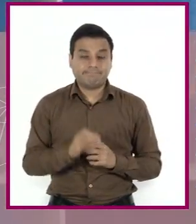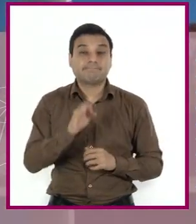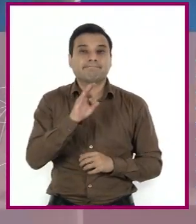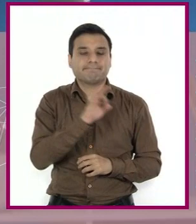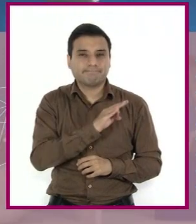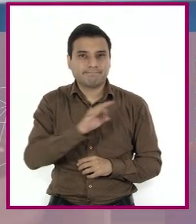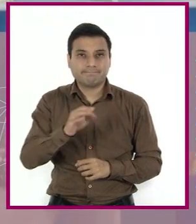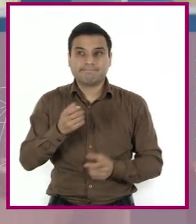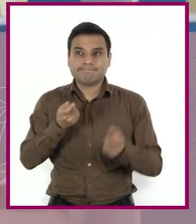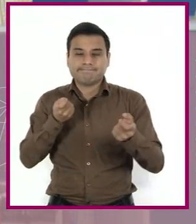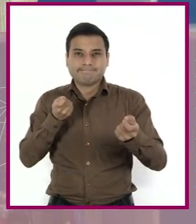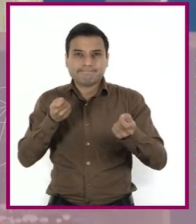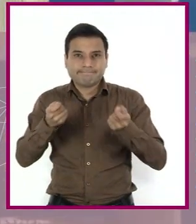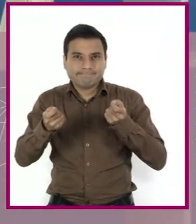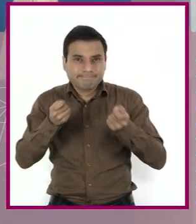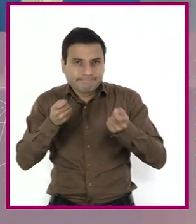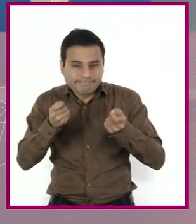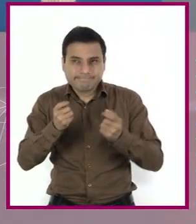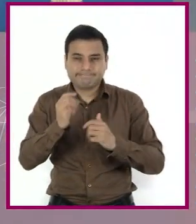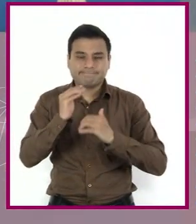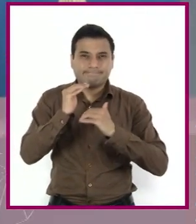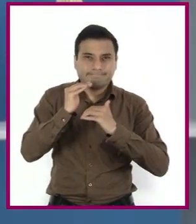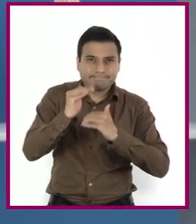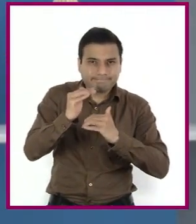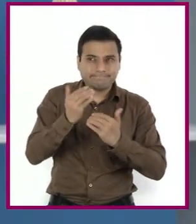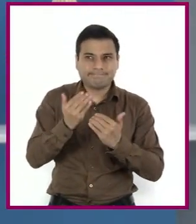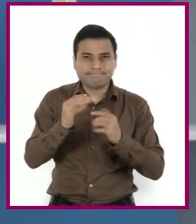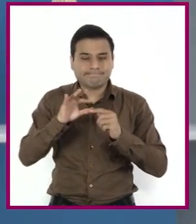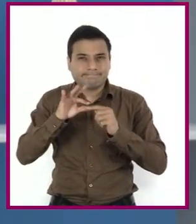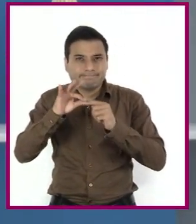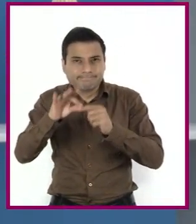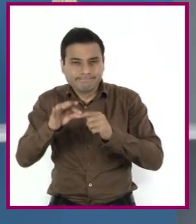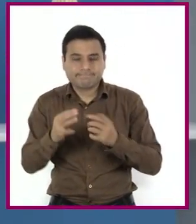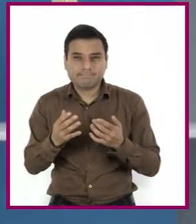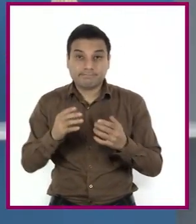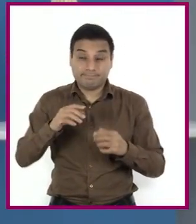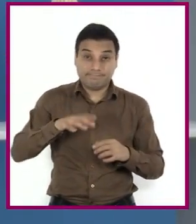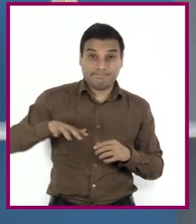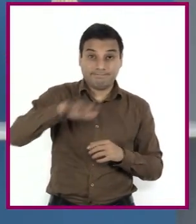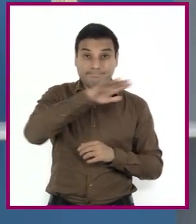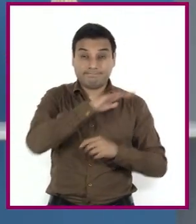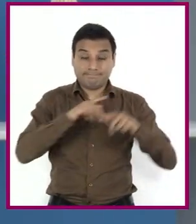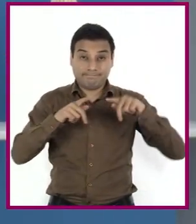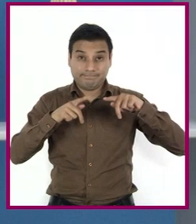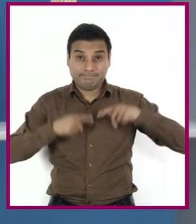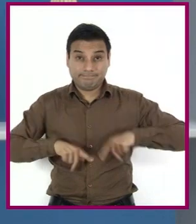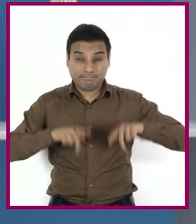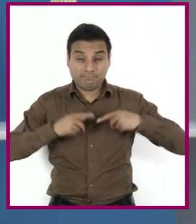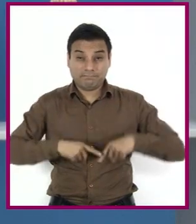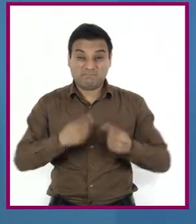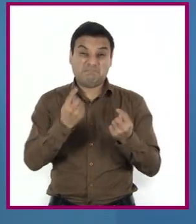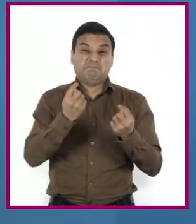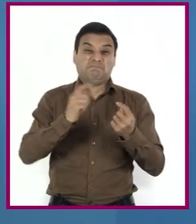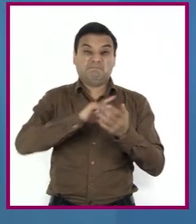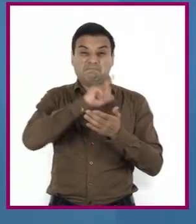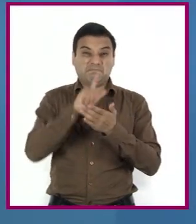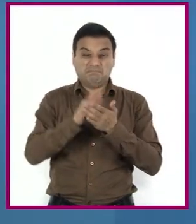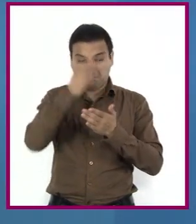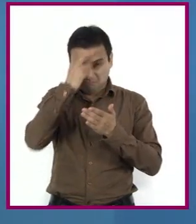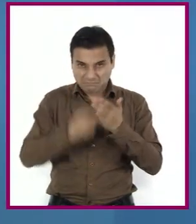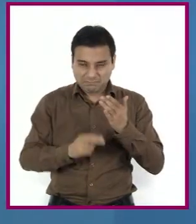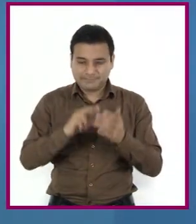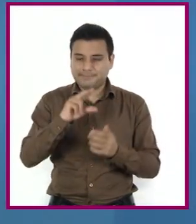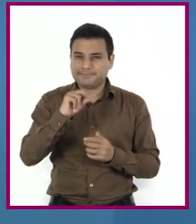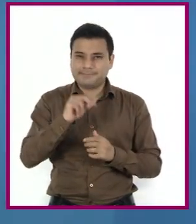limita y encausa las acciones de un colectivo, lo que evita que vivamos aplicando la ley del más fuerte.